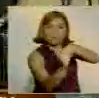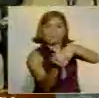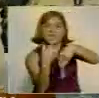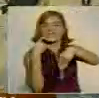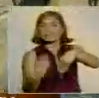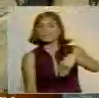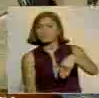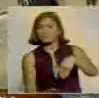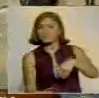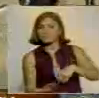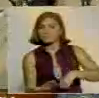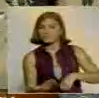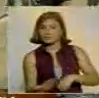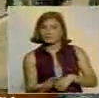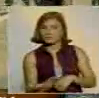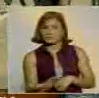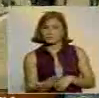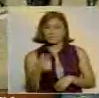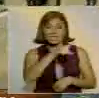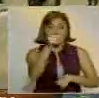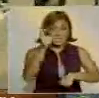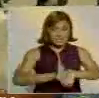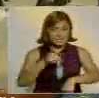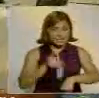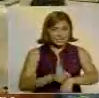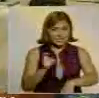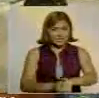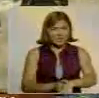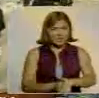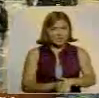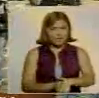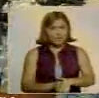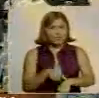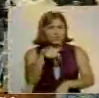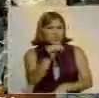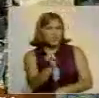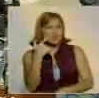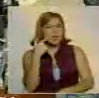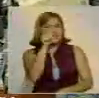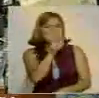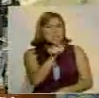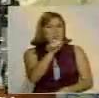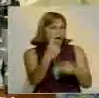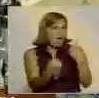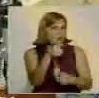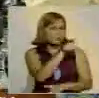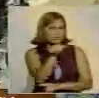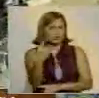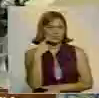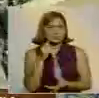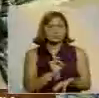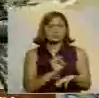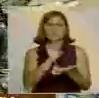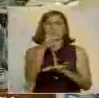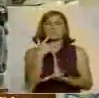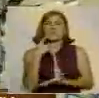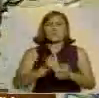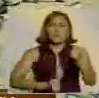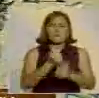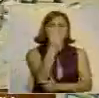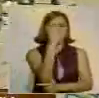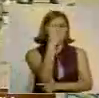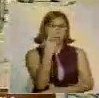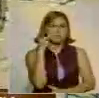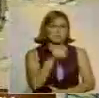colombiana. Y en ese momento alguno de ellos echó al aire pues un disparo